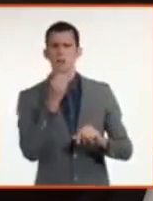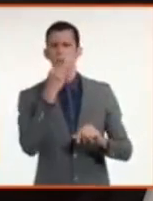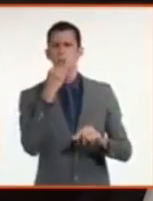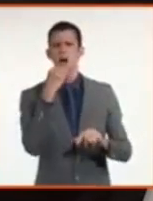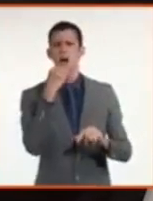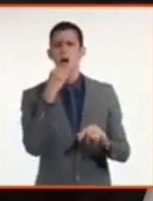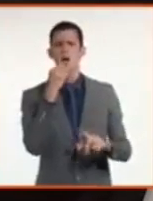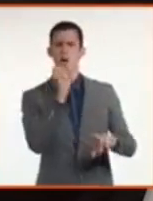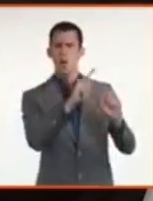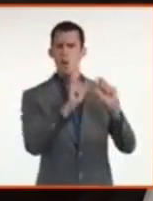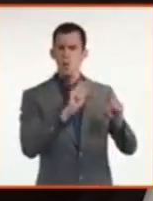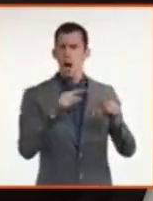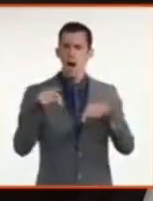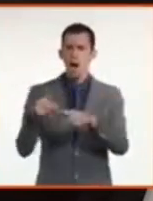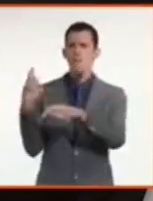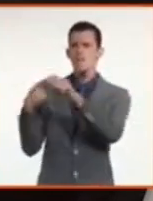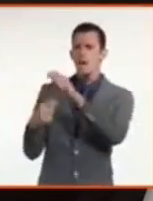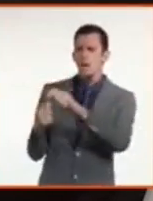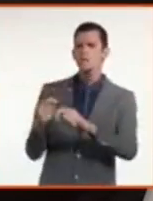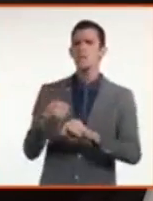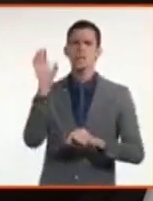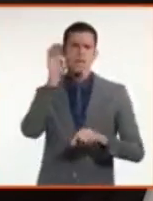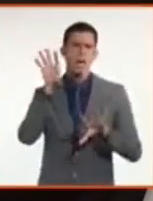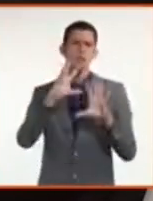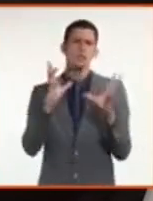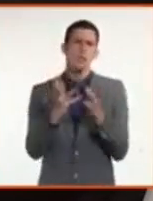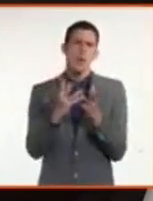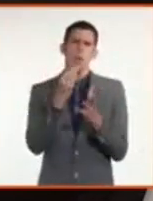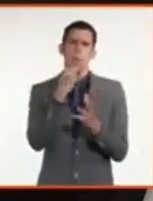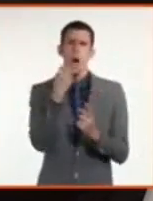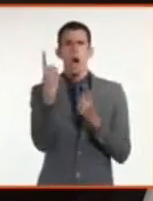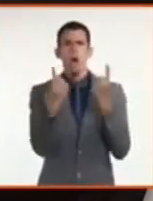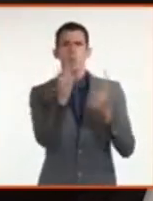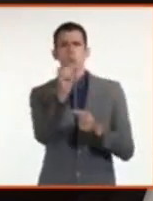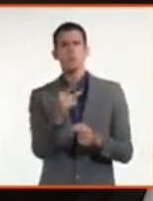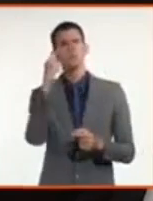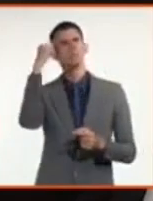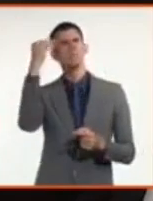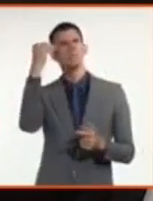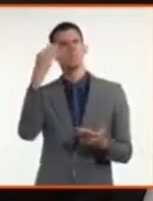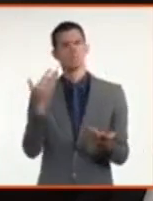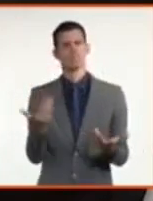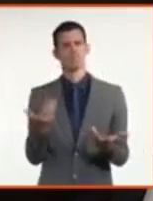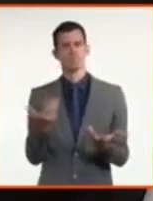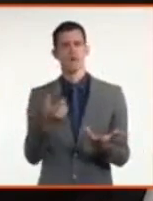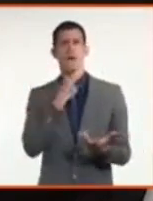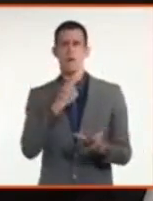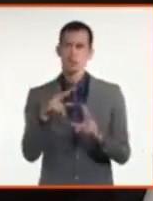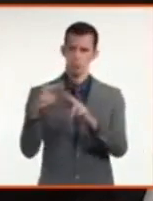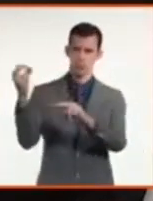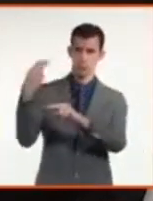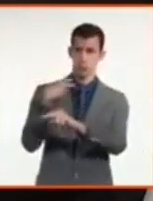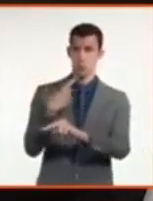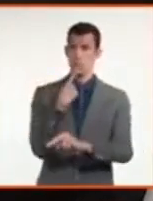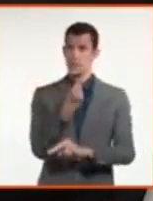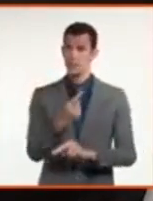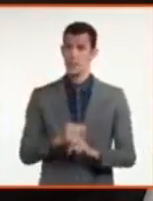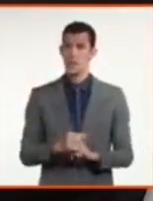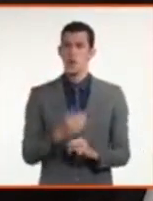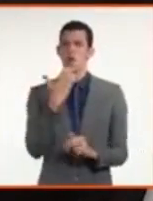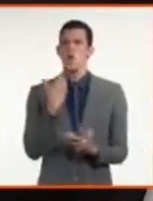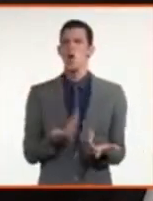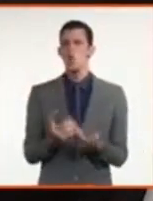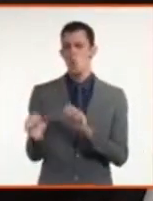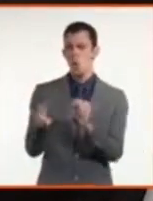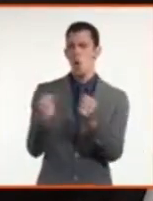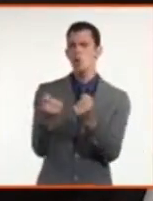estado está aceptando en la formación de precios del mercado informal entonces cómo van a contener la inflación sin parte de los valores máximos de esta el